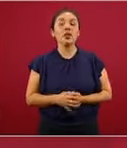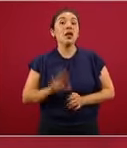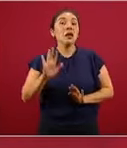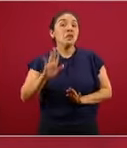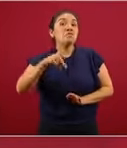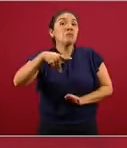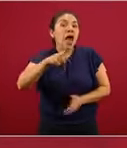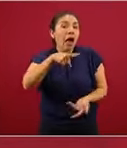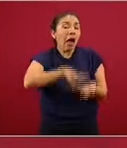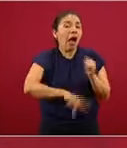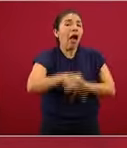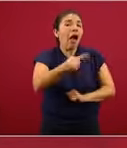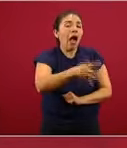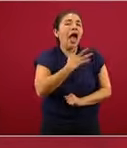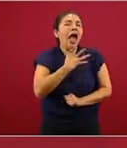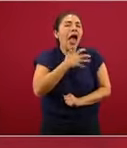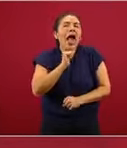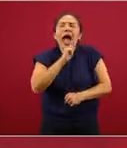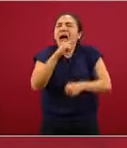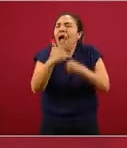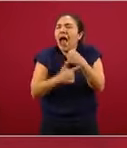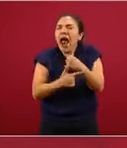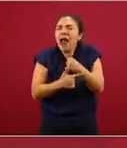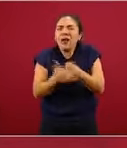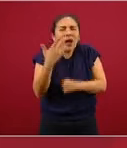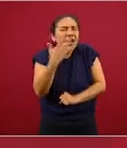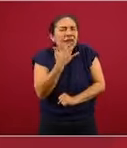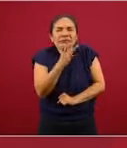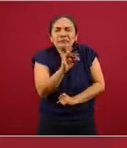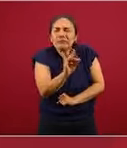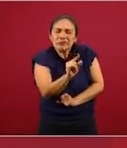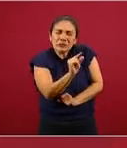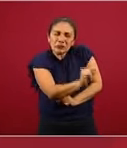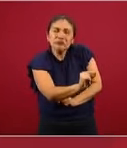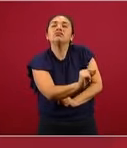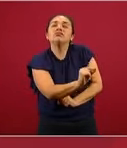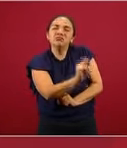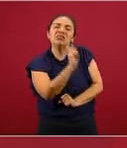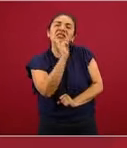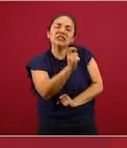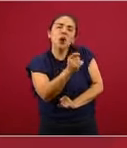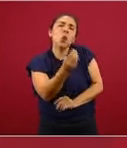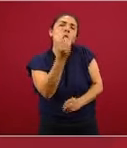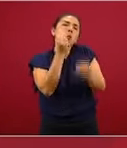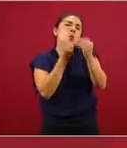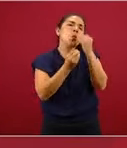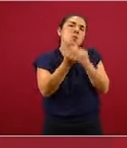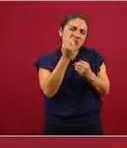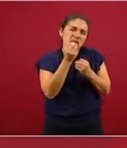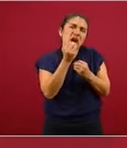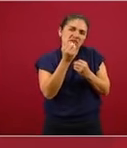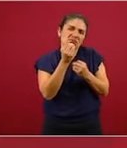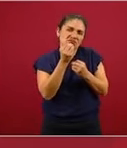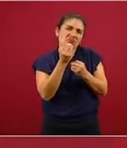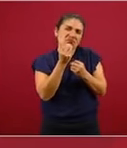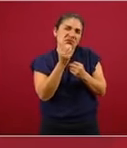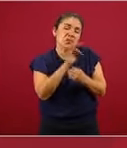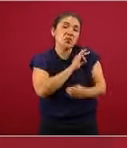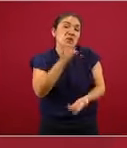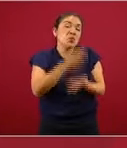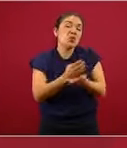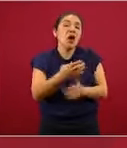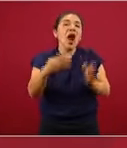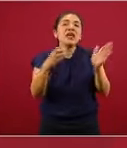Pero tienen un origen en algo que parece, aunque sea muy remotamente, quizás solo en la etiqueta de la caja,